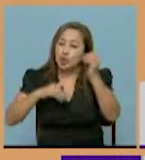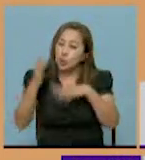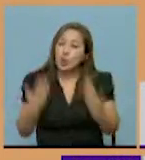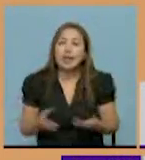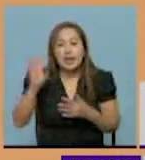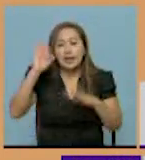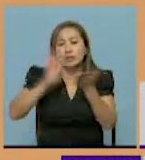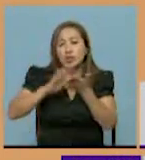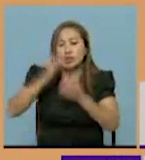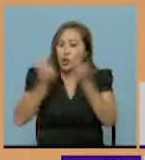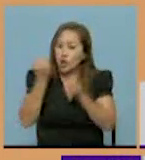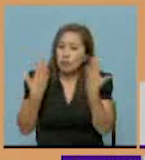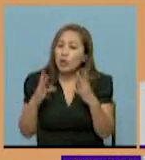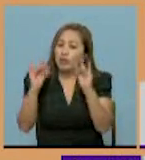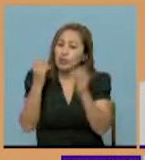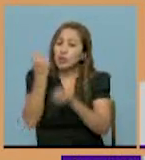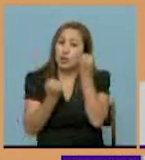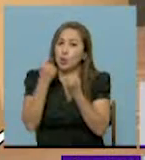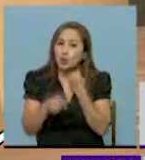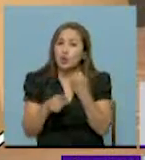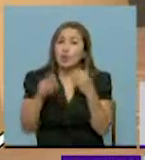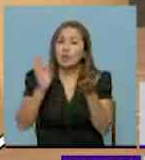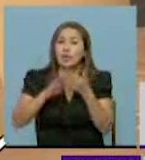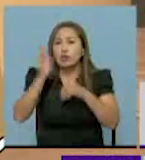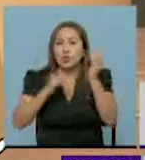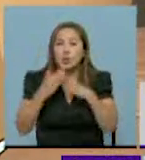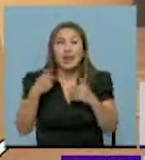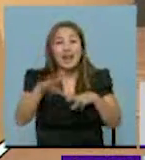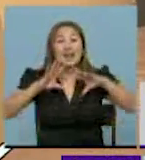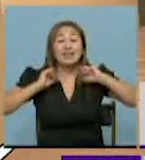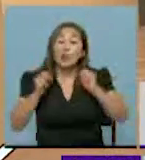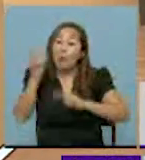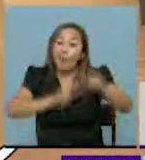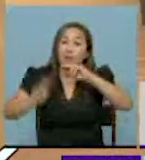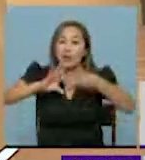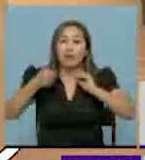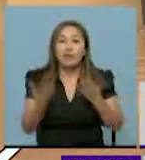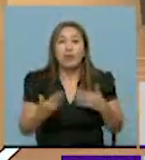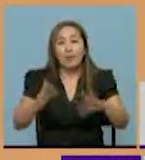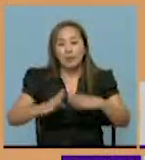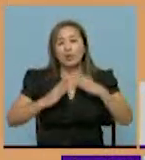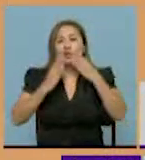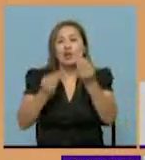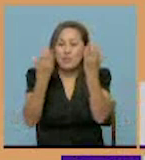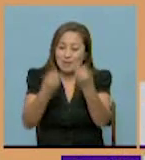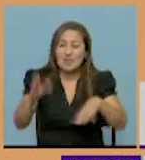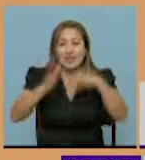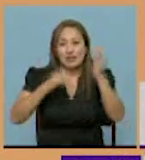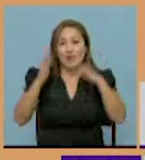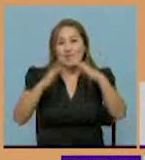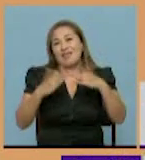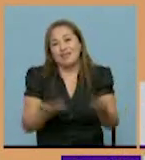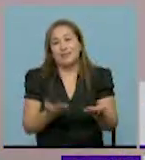sabemos que es muy difícil hoy construir, pero bueno, estamos buscando desde la Secretaría algún mecanismo para asistirlos para que puedan empezar a construir su